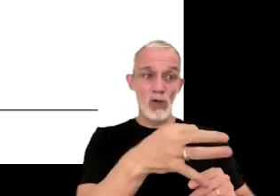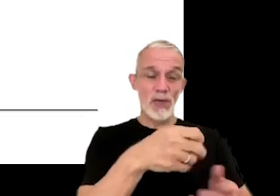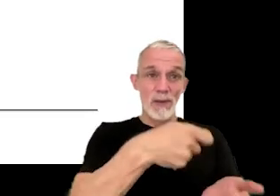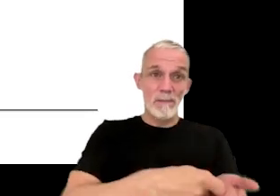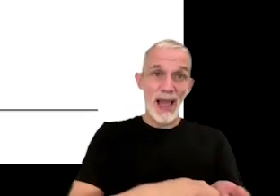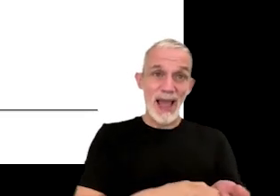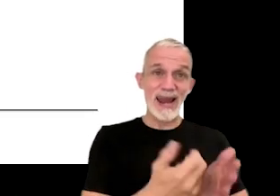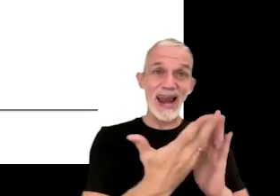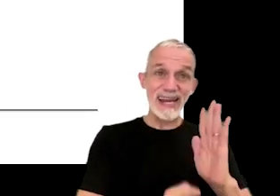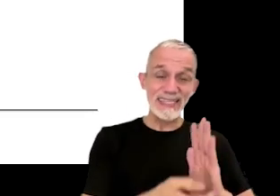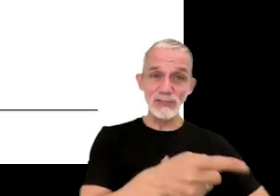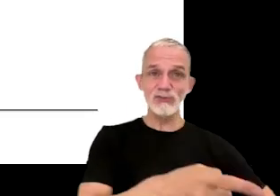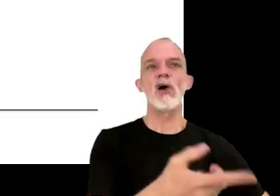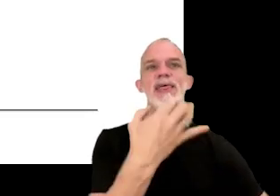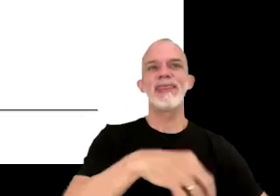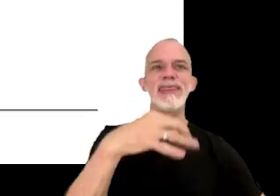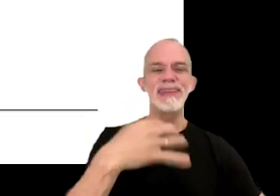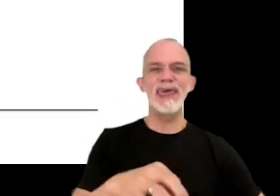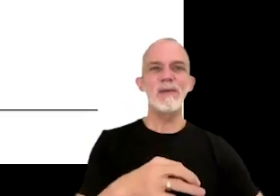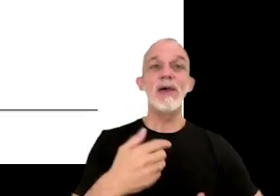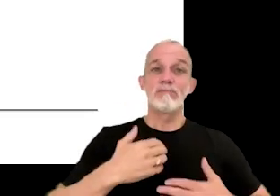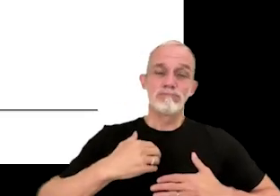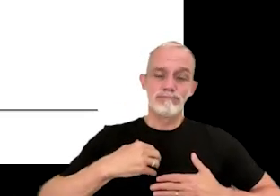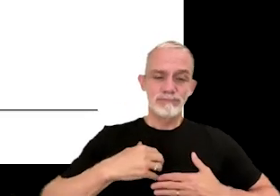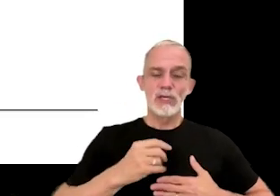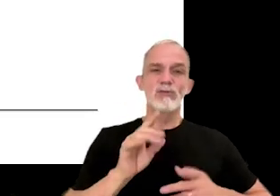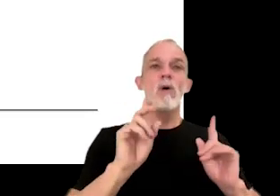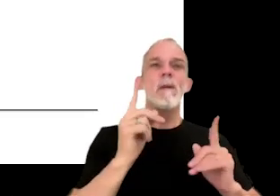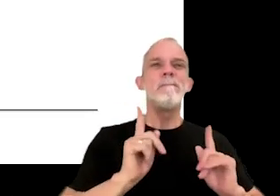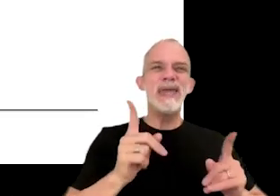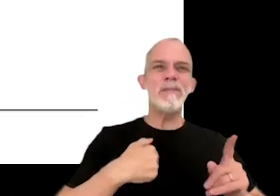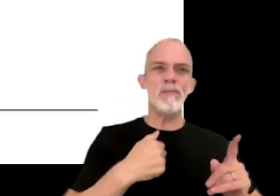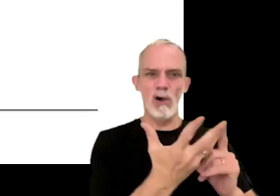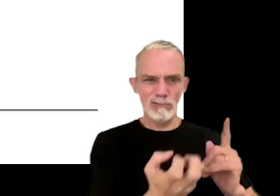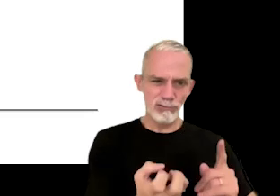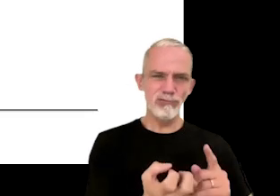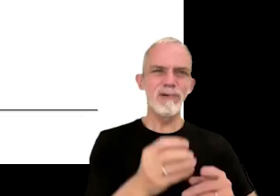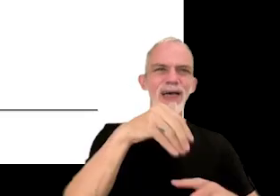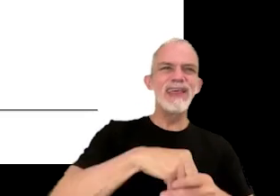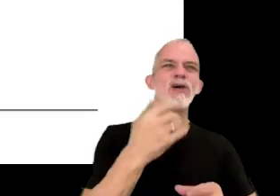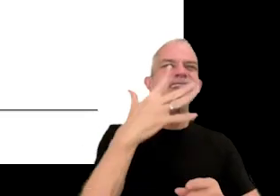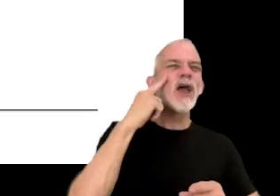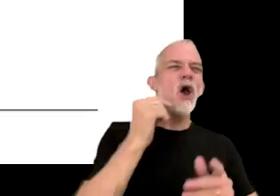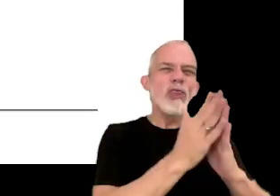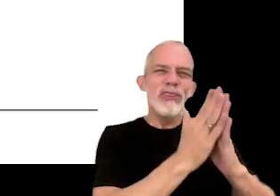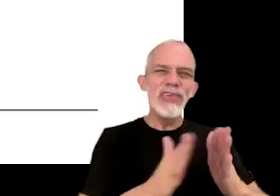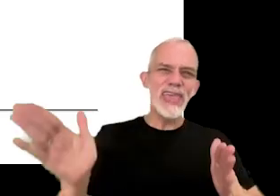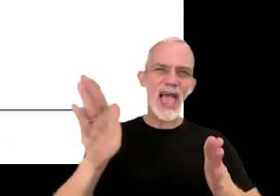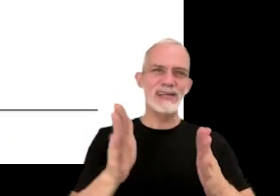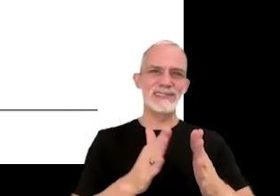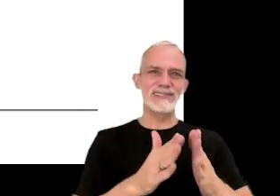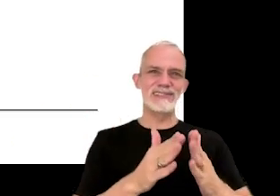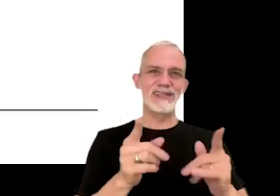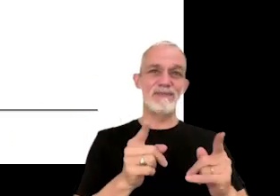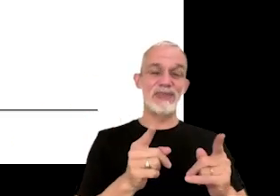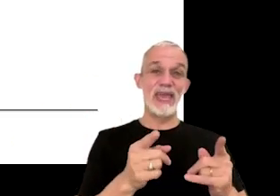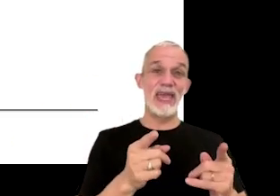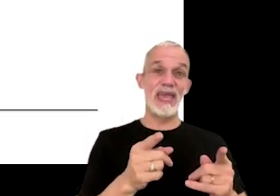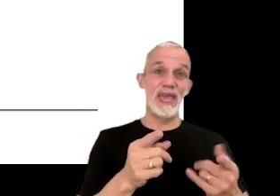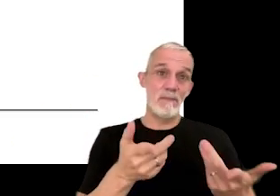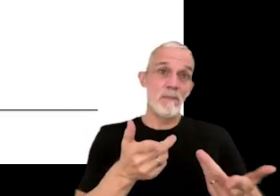retención, tendrá que hacer una autorretención dentro de los 5 días hábiles de haber